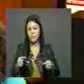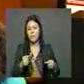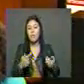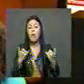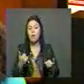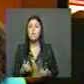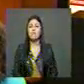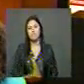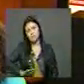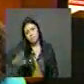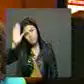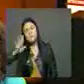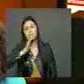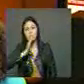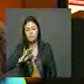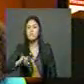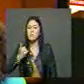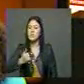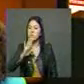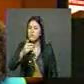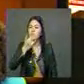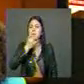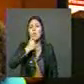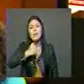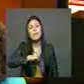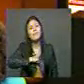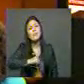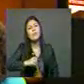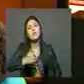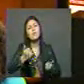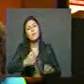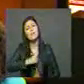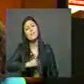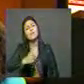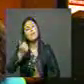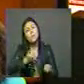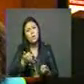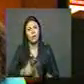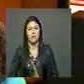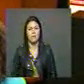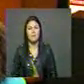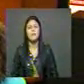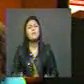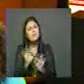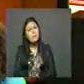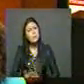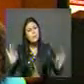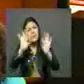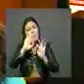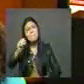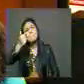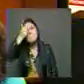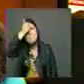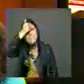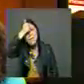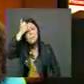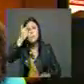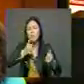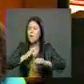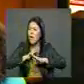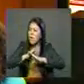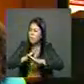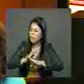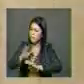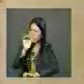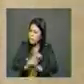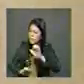decir, bien, ¿cuál es el derecho fundamental llamado a ser protegido por vía de